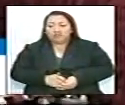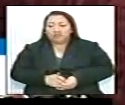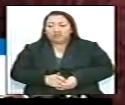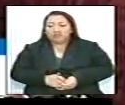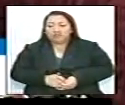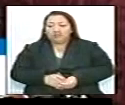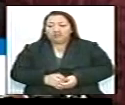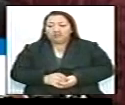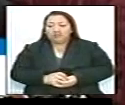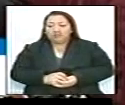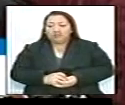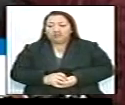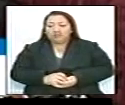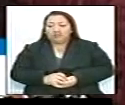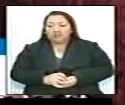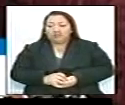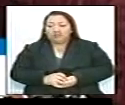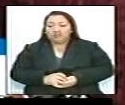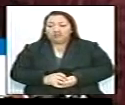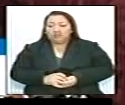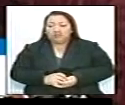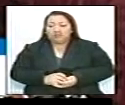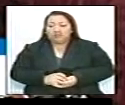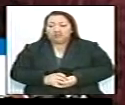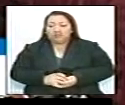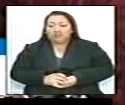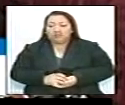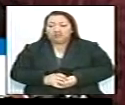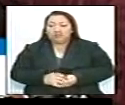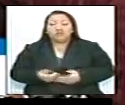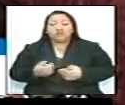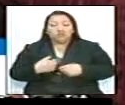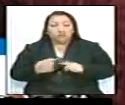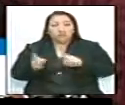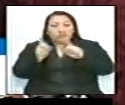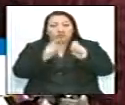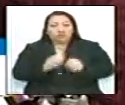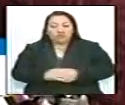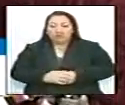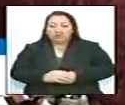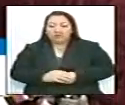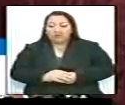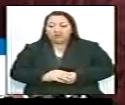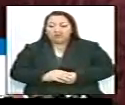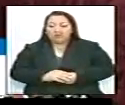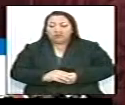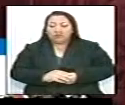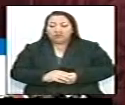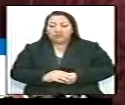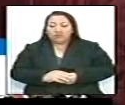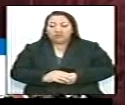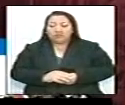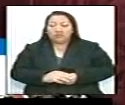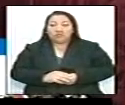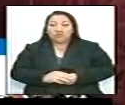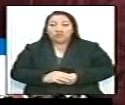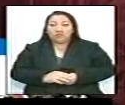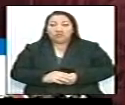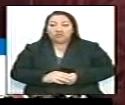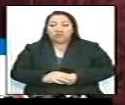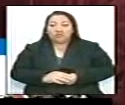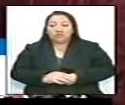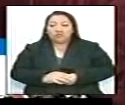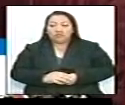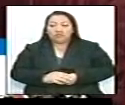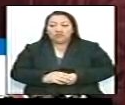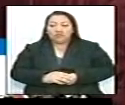del Ejecutivo. Y yo sí le quisiera preguntar, si es que usted recuerda, bueno, no